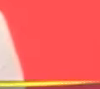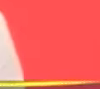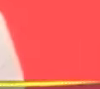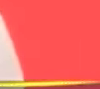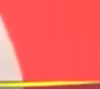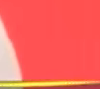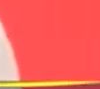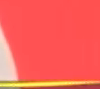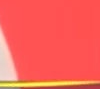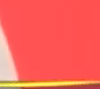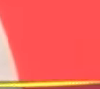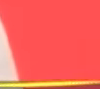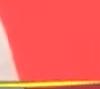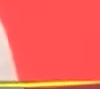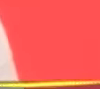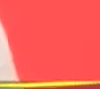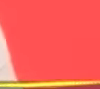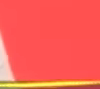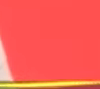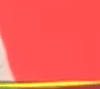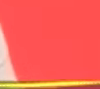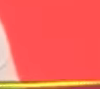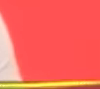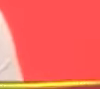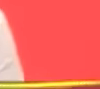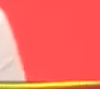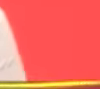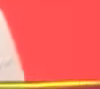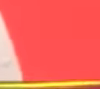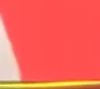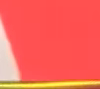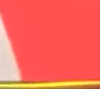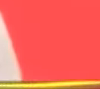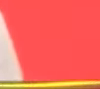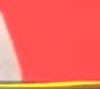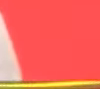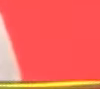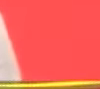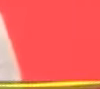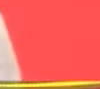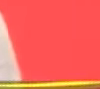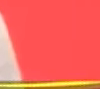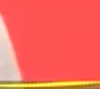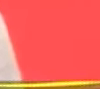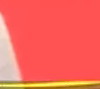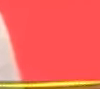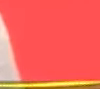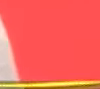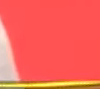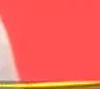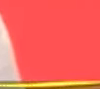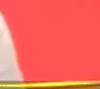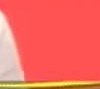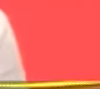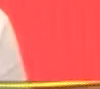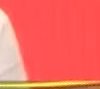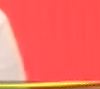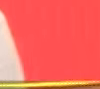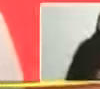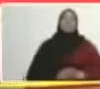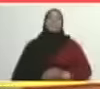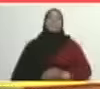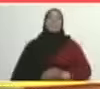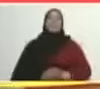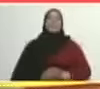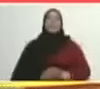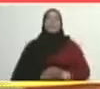por convocarnos en la hora de los hornos. Martí definía la hora de los hornos como ese tiempo revolucionario de